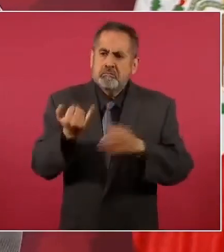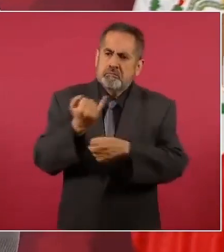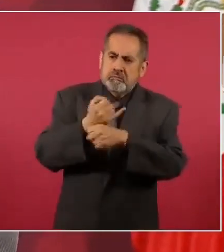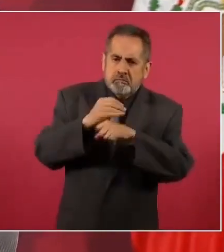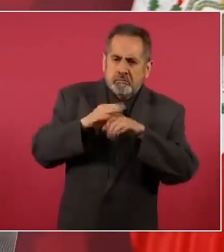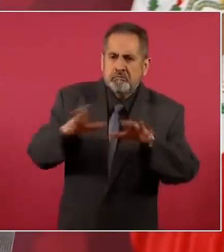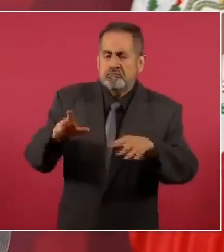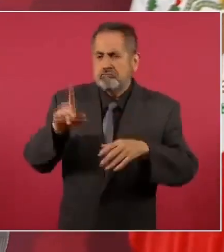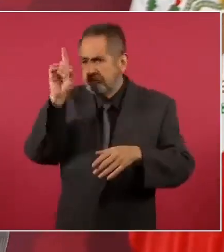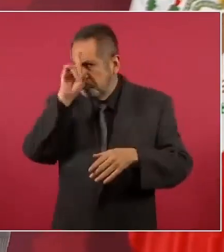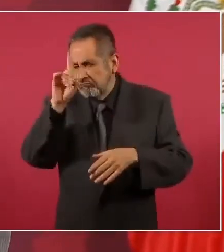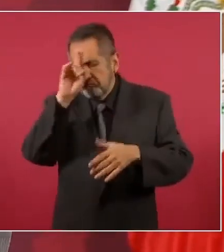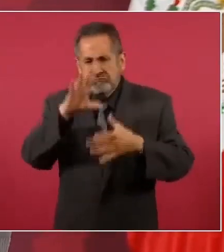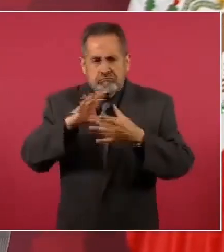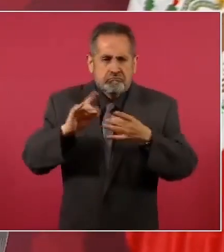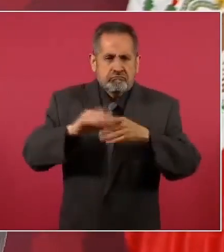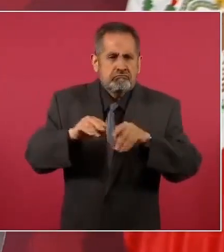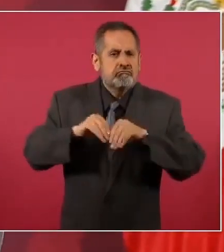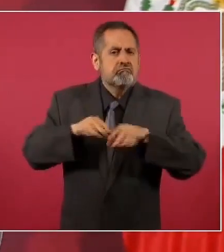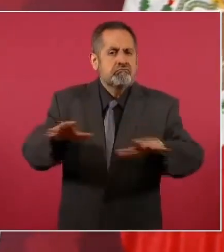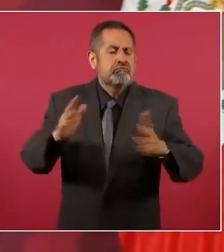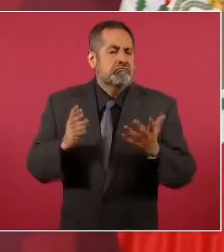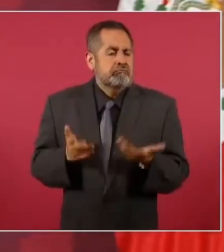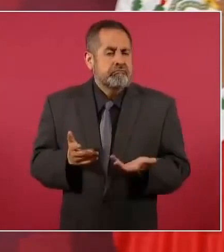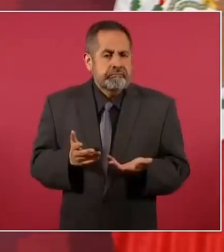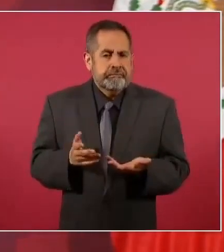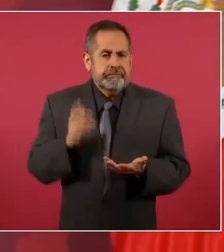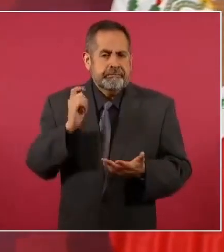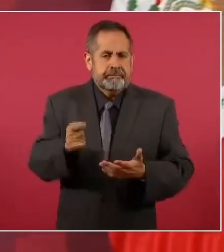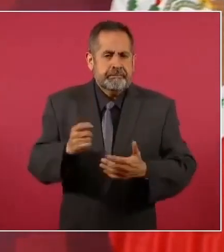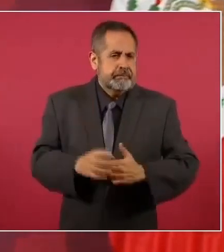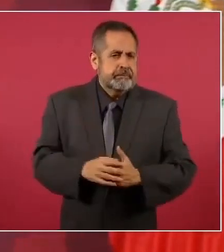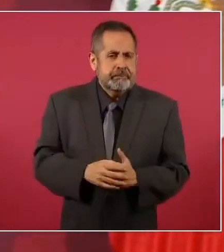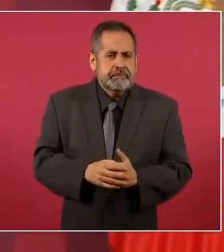informando, orientando de cómo